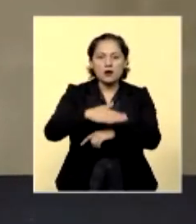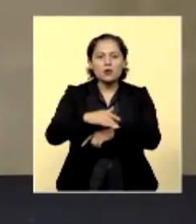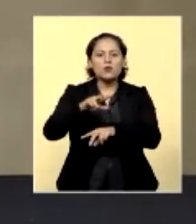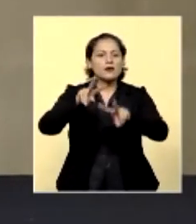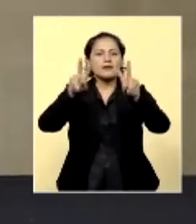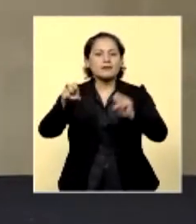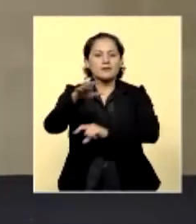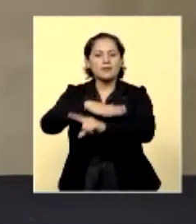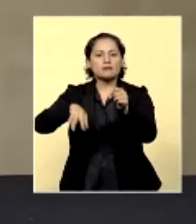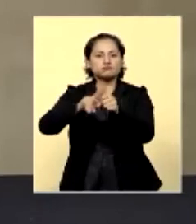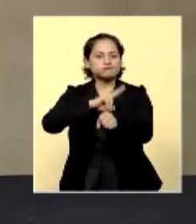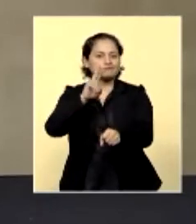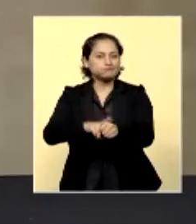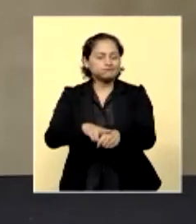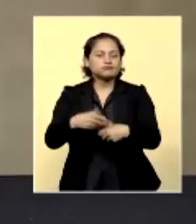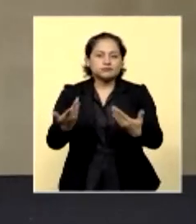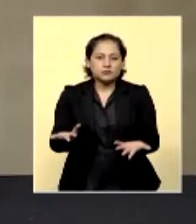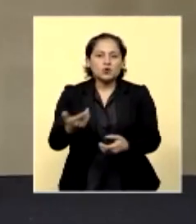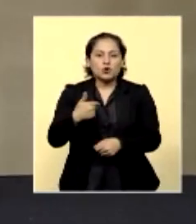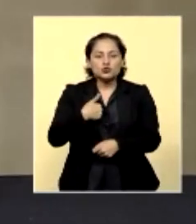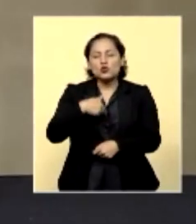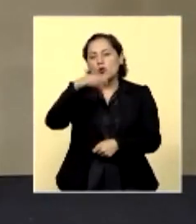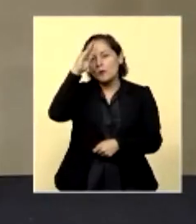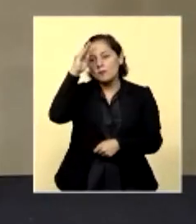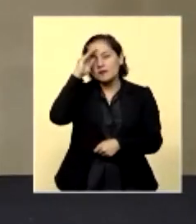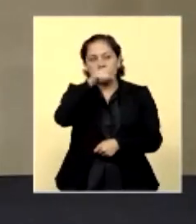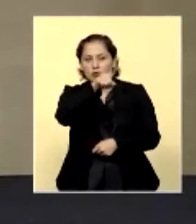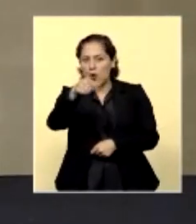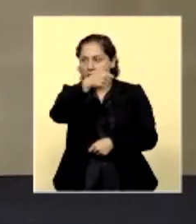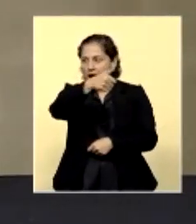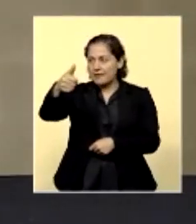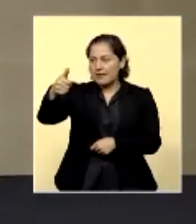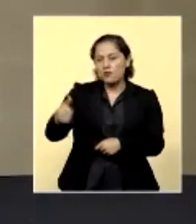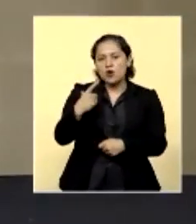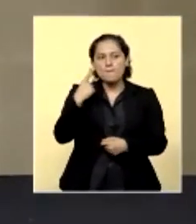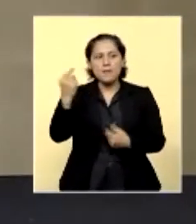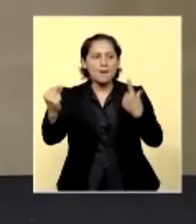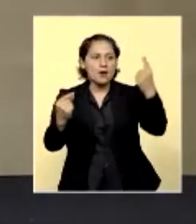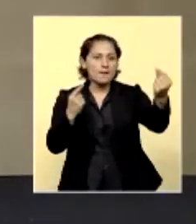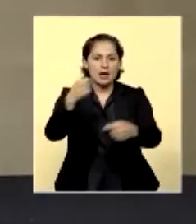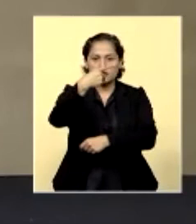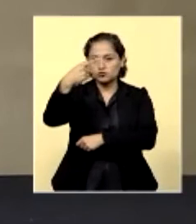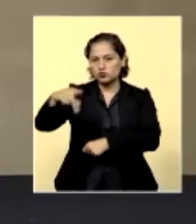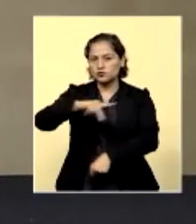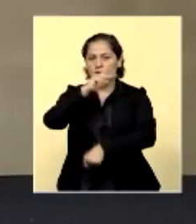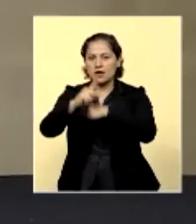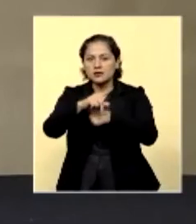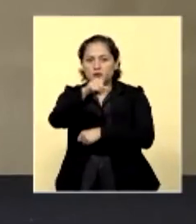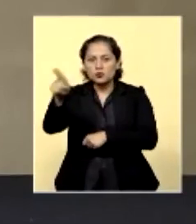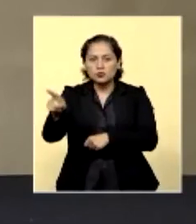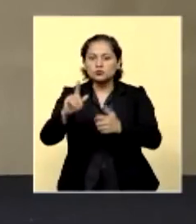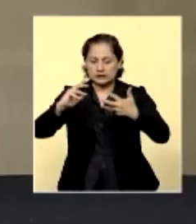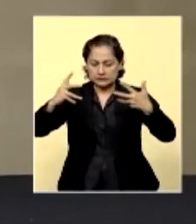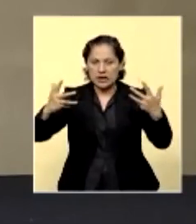medio ambiente. Espero que regresemos a nuestros lugares de origen con la convicción de que todavía hay mucho por hacer, que